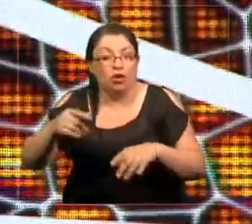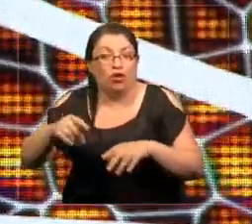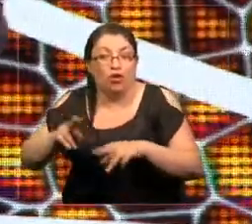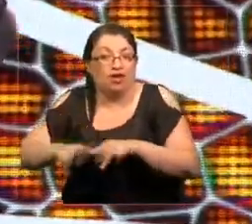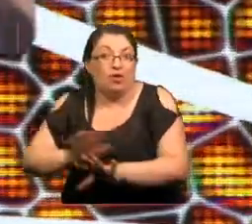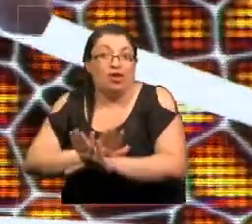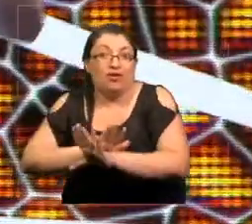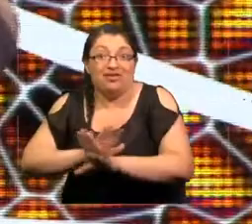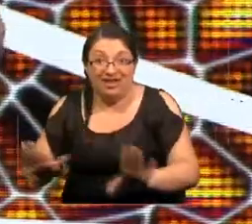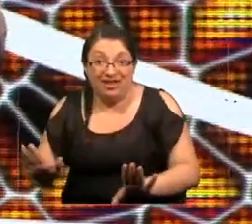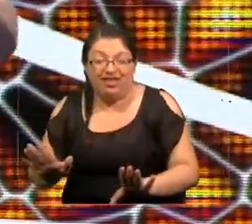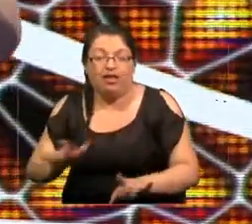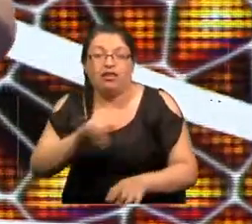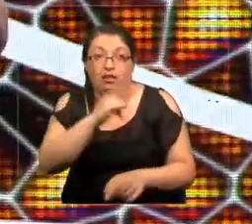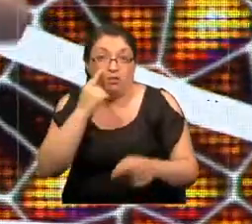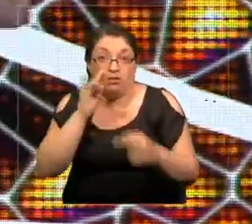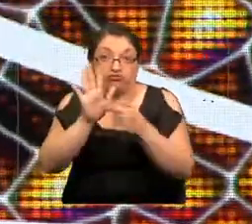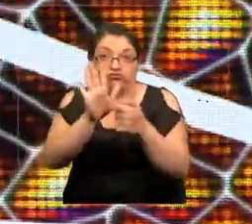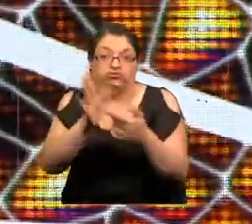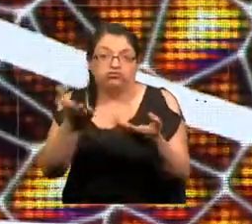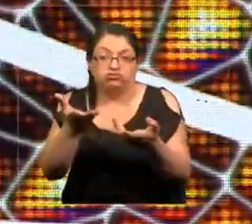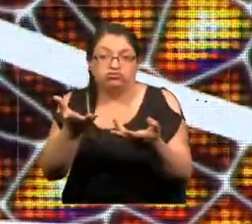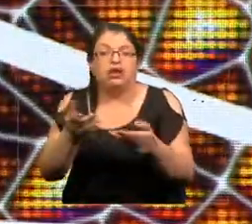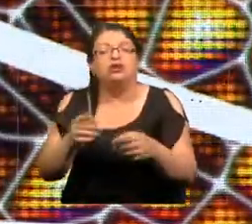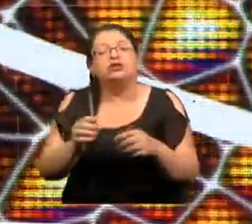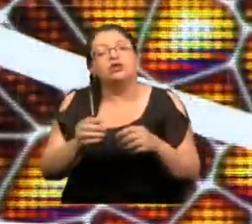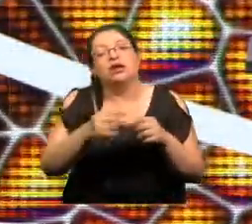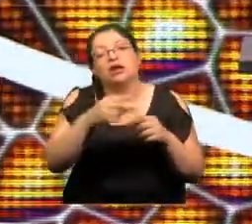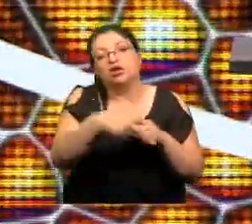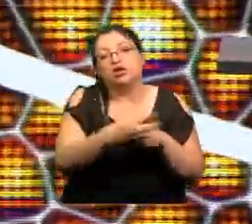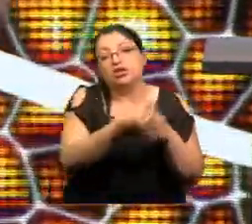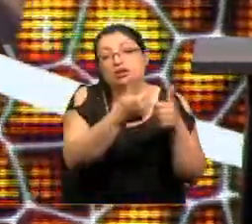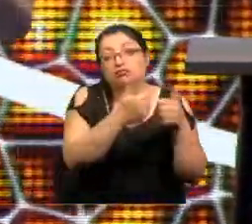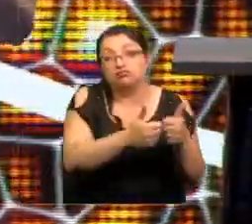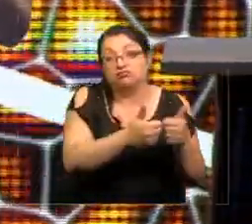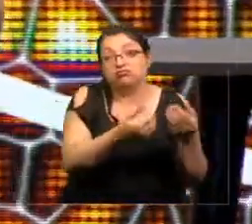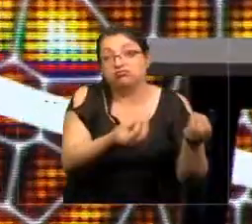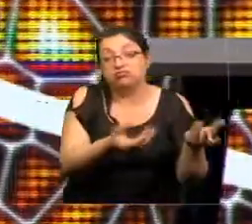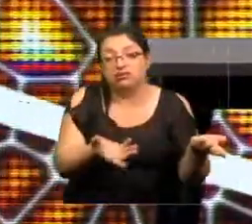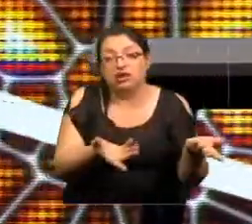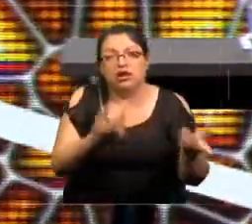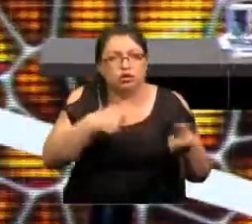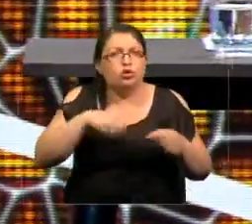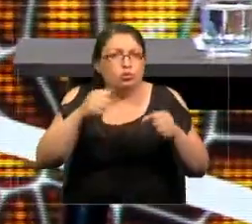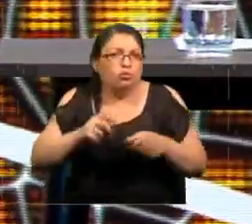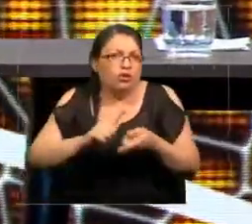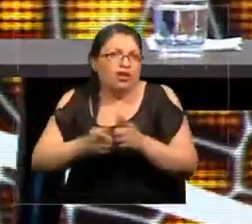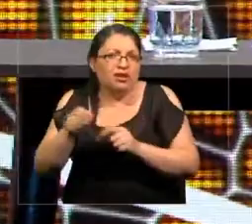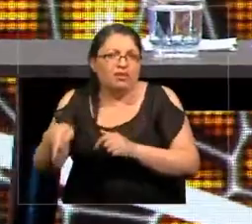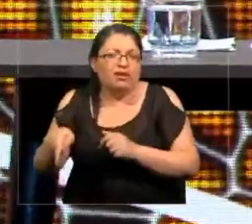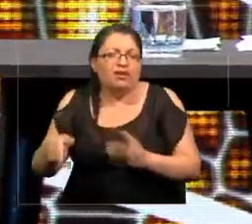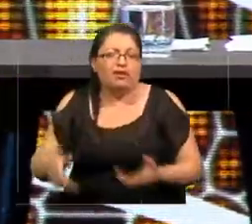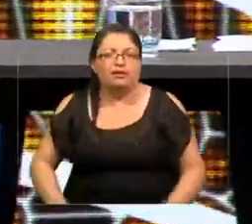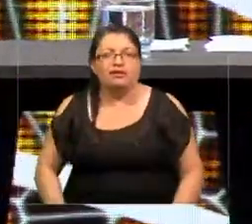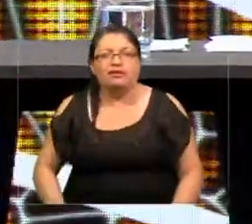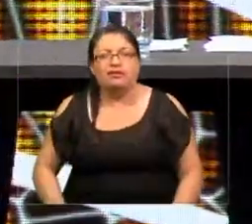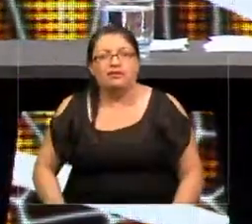y vamos a ver lo que es entonces la buena noticia es que podemos cambiar esto